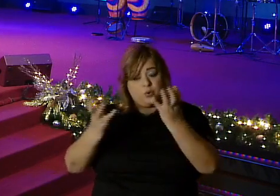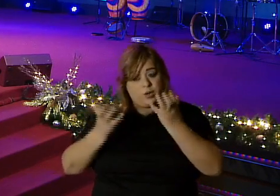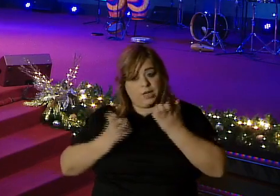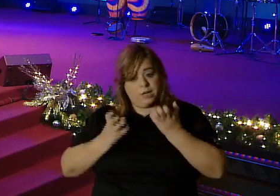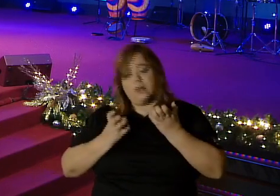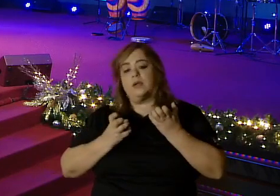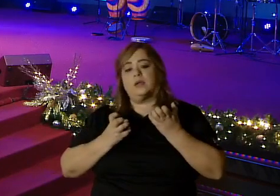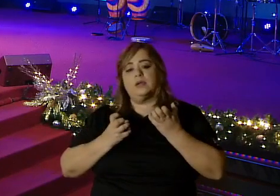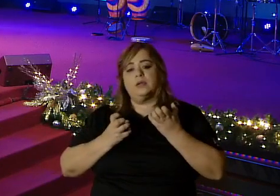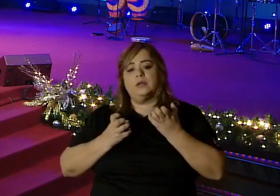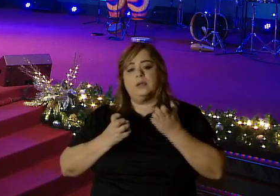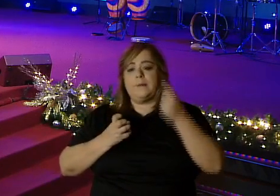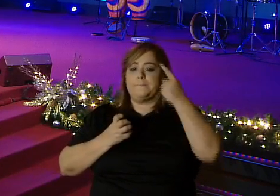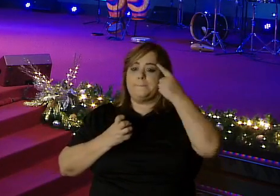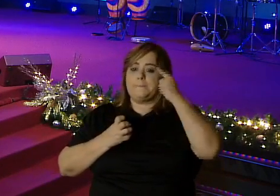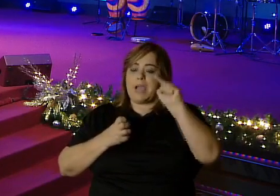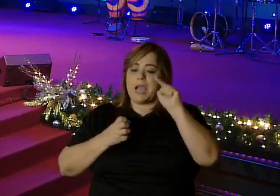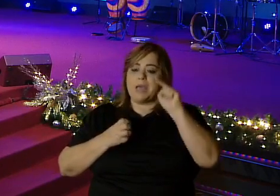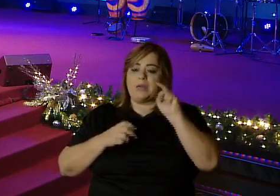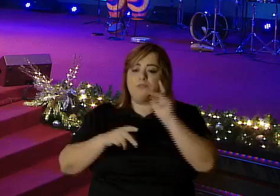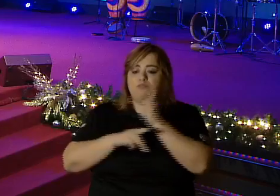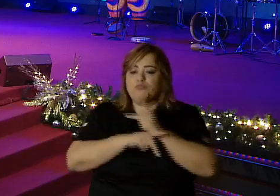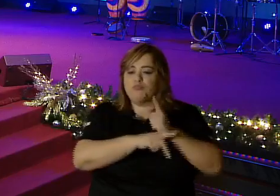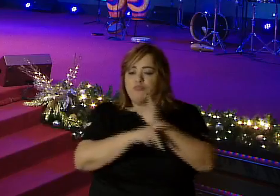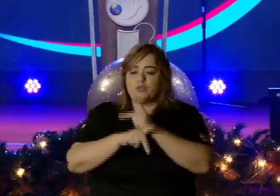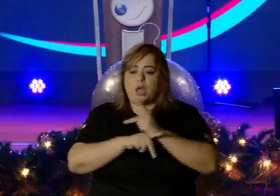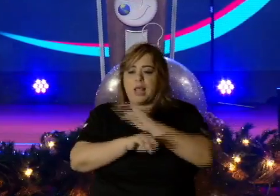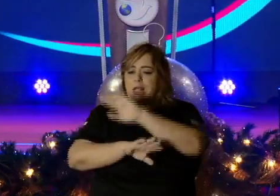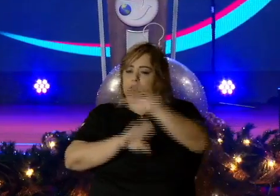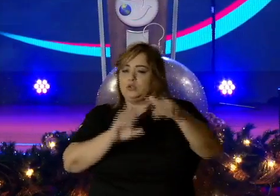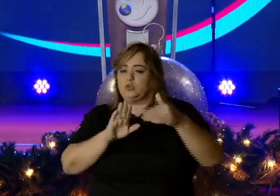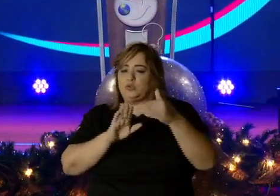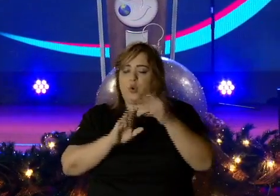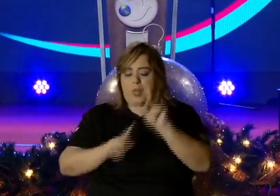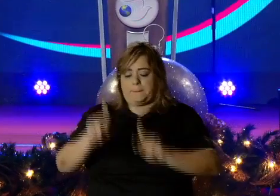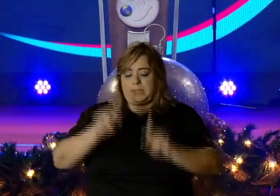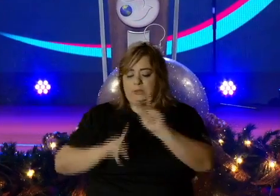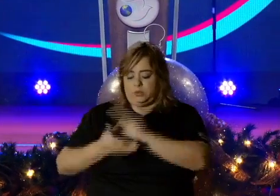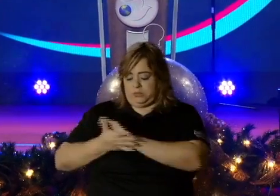a consolar a todos los que están enlutados. Ha sido un año de luto.